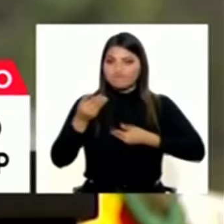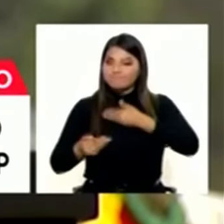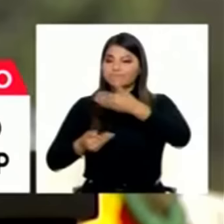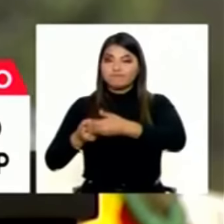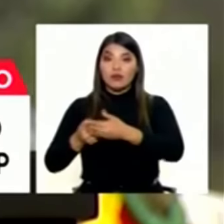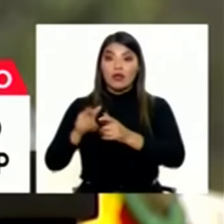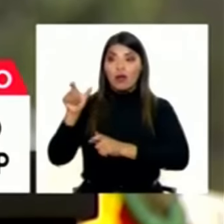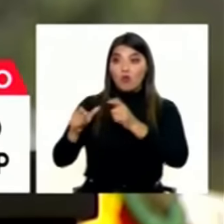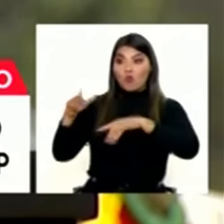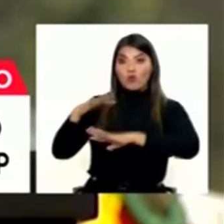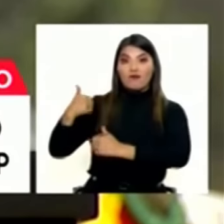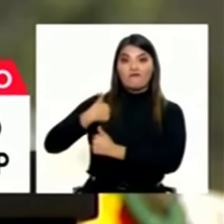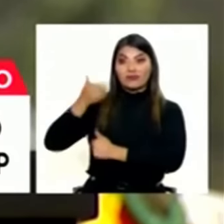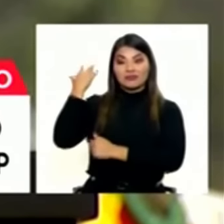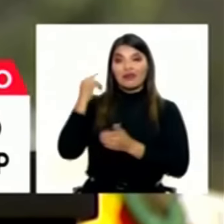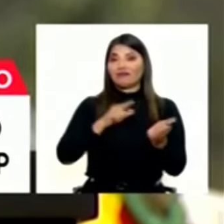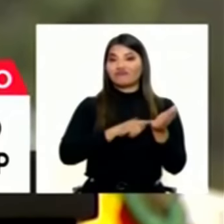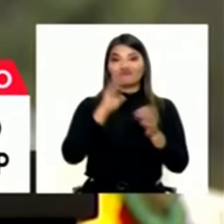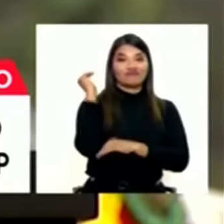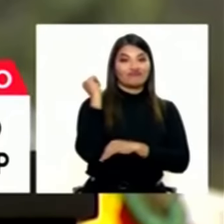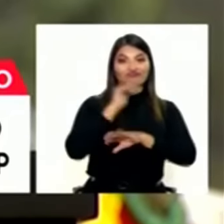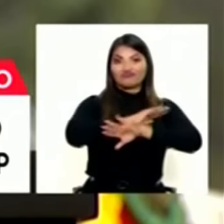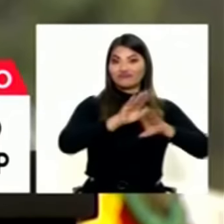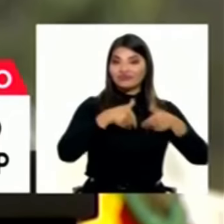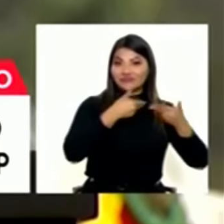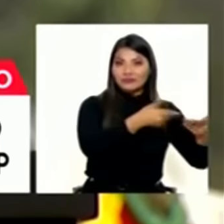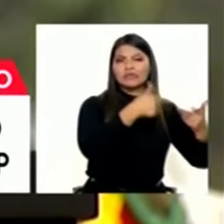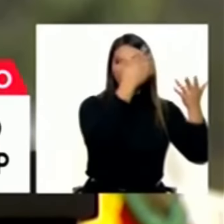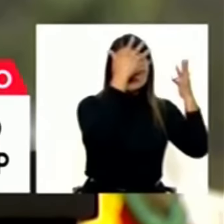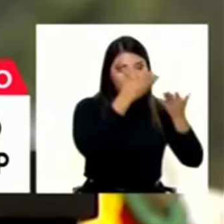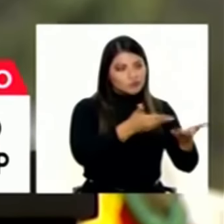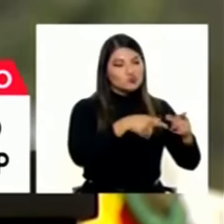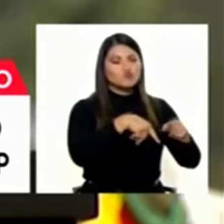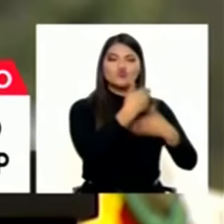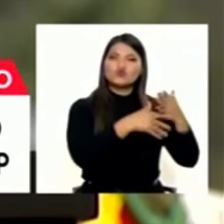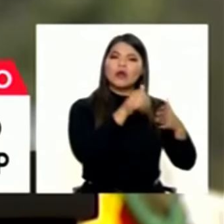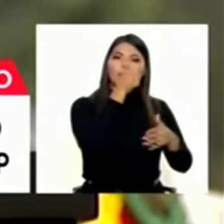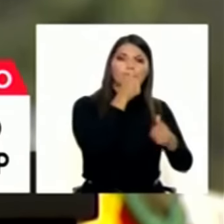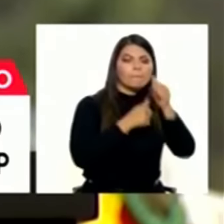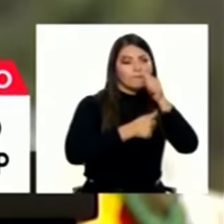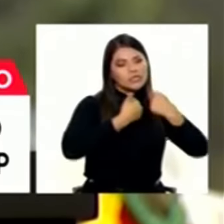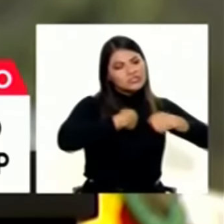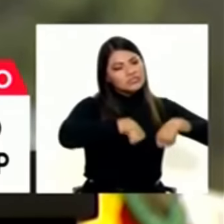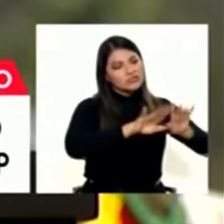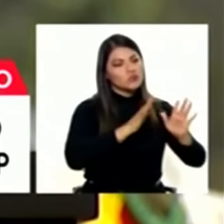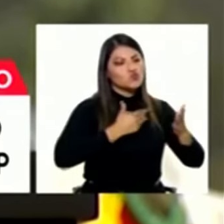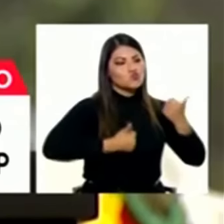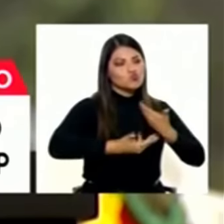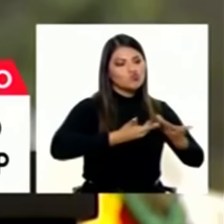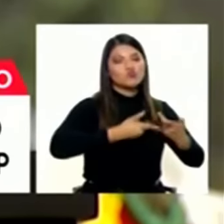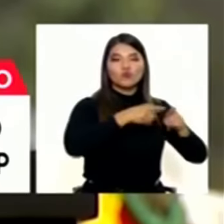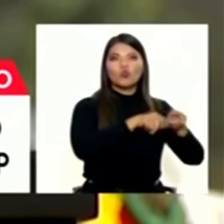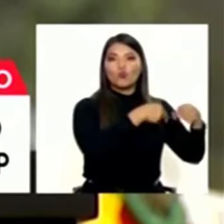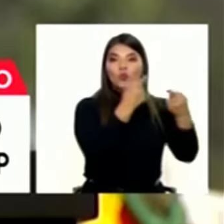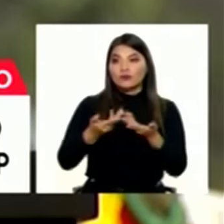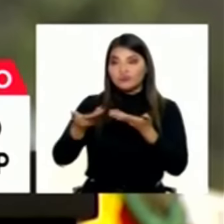en situación militar de retiro, quienes entregaron una importante cuota de sacrificio al servicio del